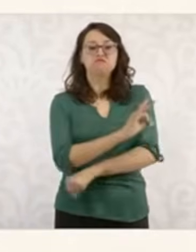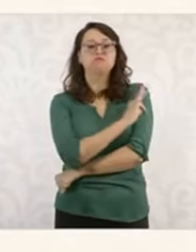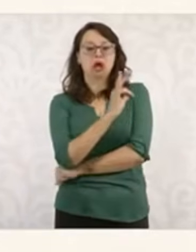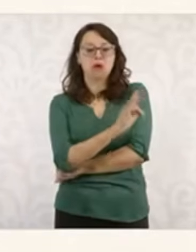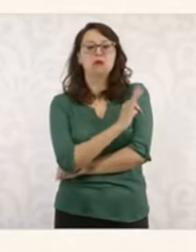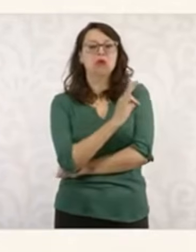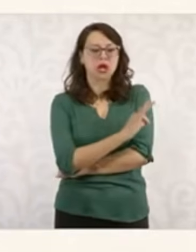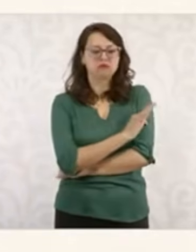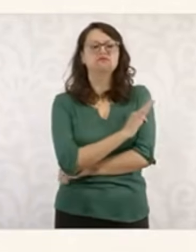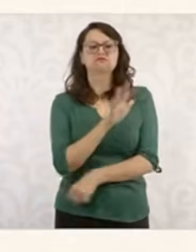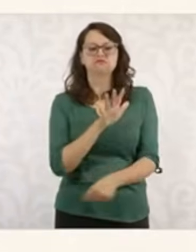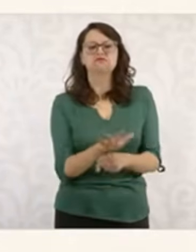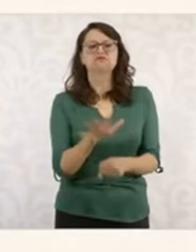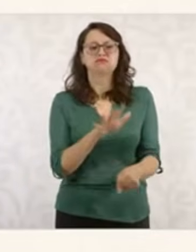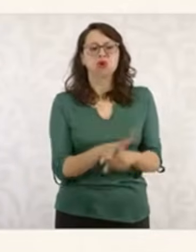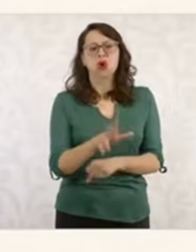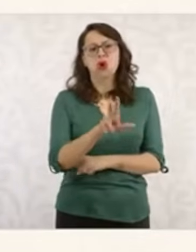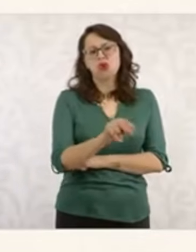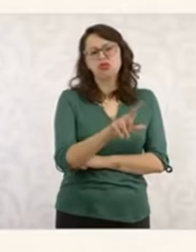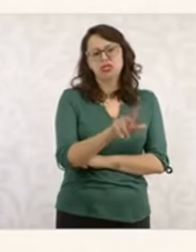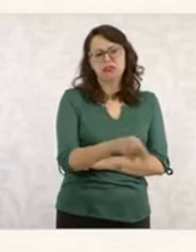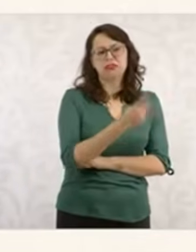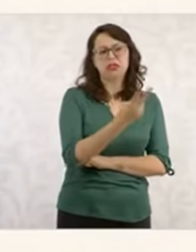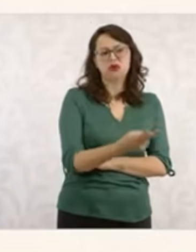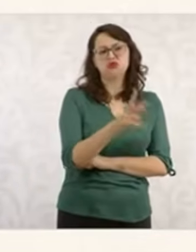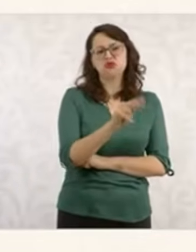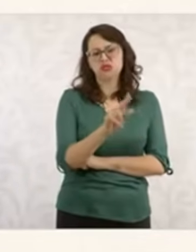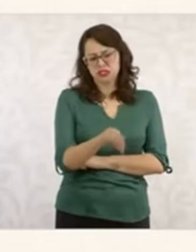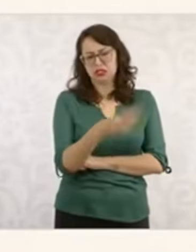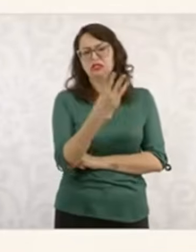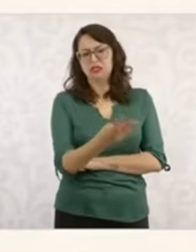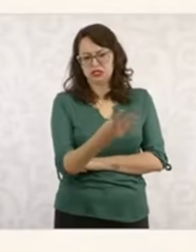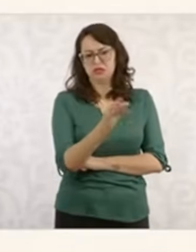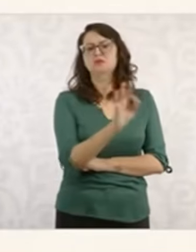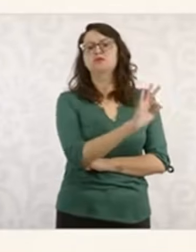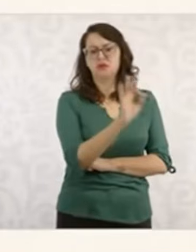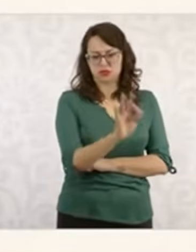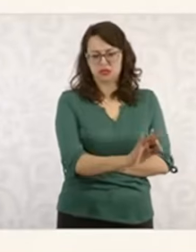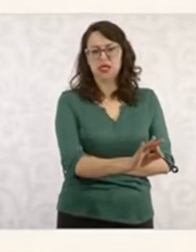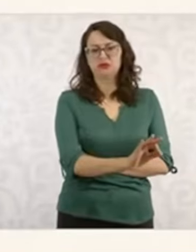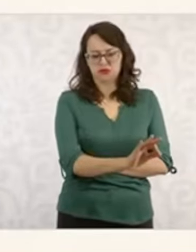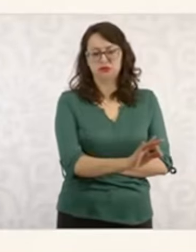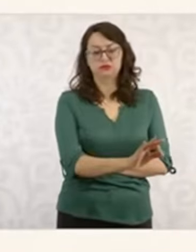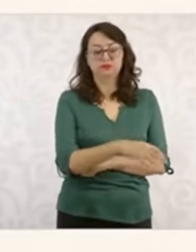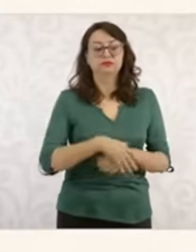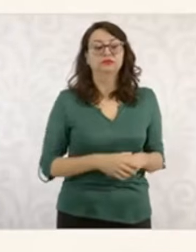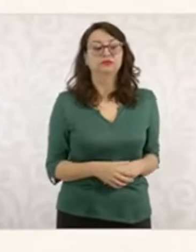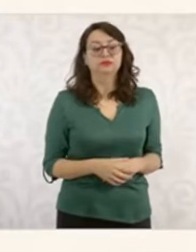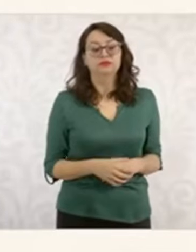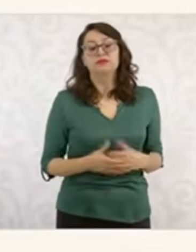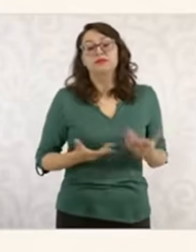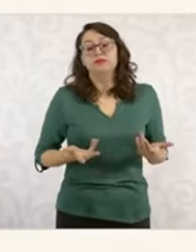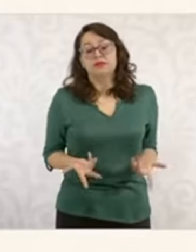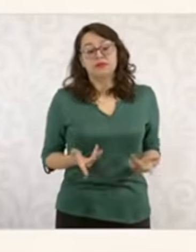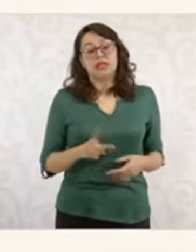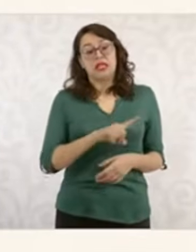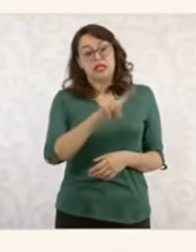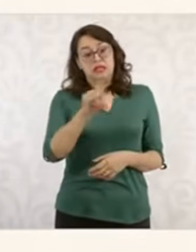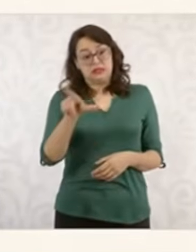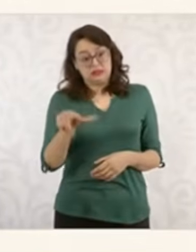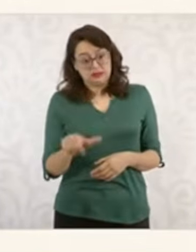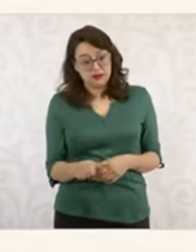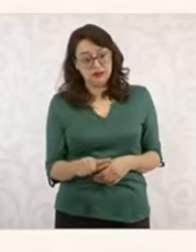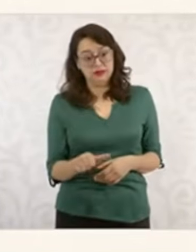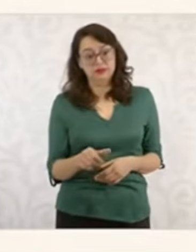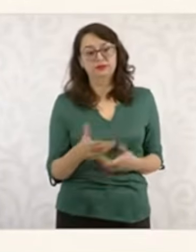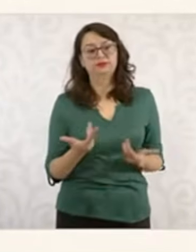entre 82 y 83%. Ahora, cuando vamos creciendo en los grupos de